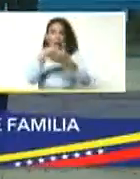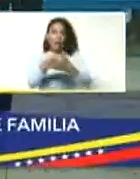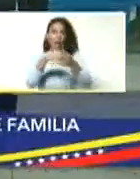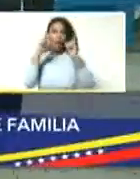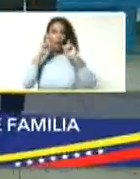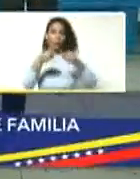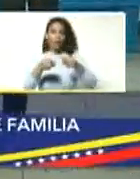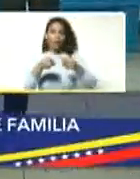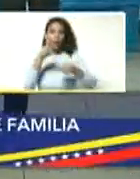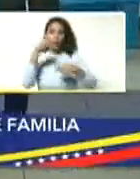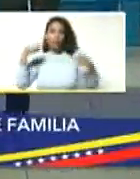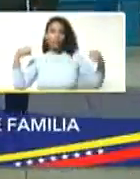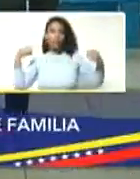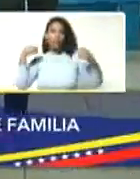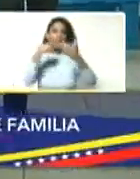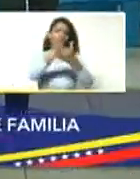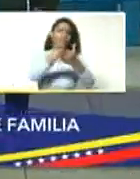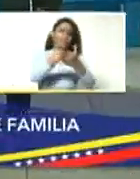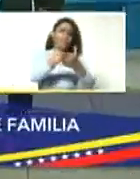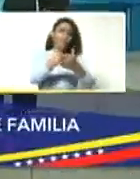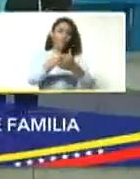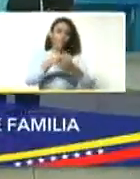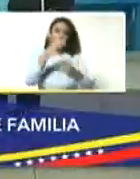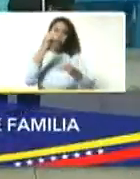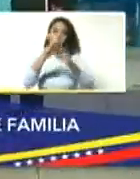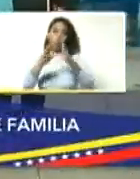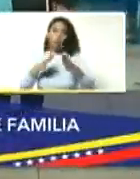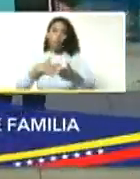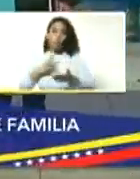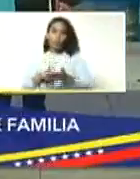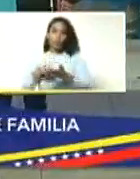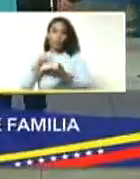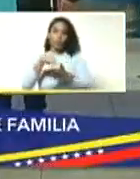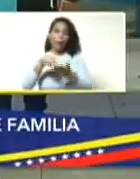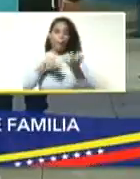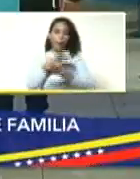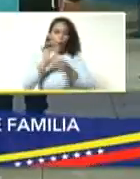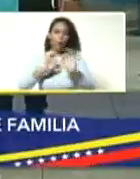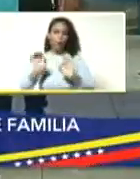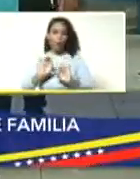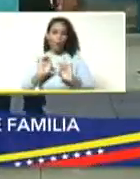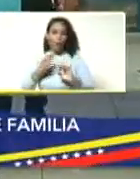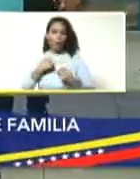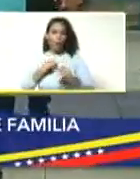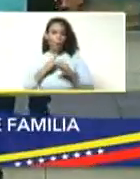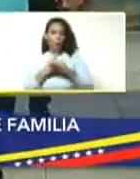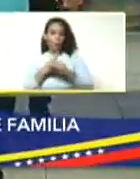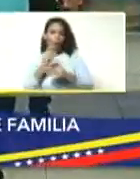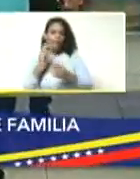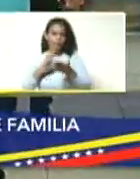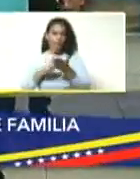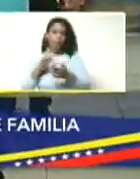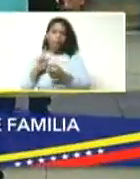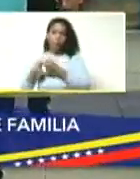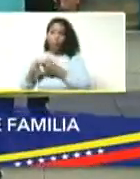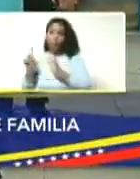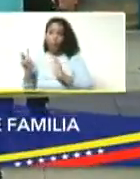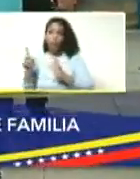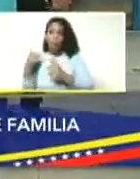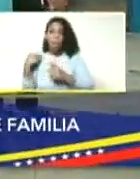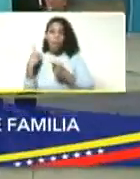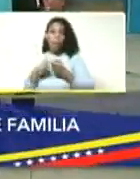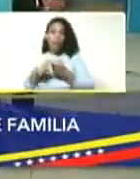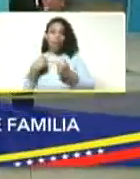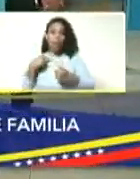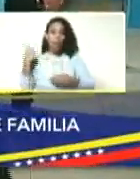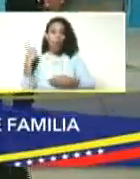autopista, un choque. Afortunadamente se pudo levantar sin mayor problema y nos retardamos, ¿verdad, Silita? Silita y yo veníamos